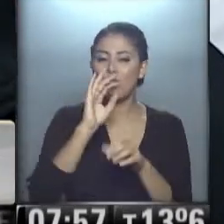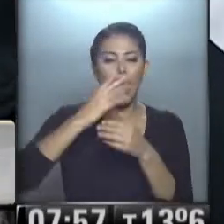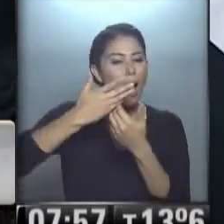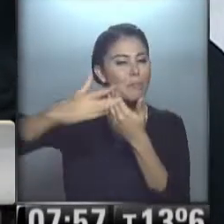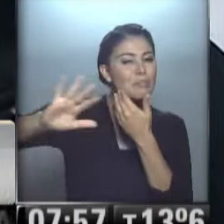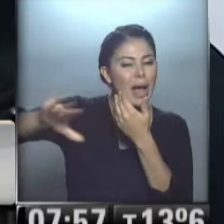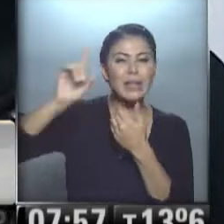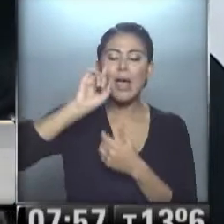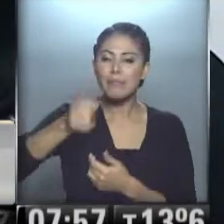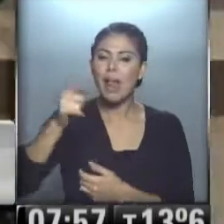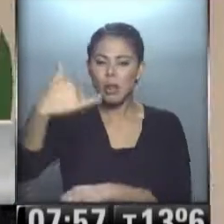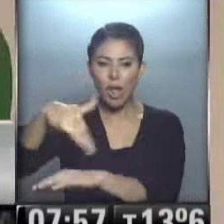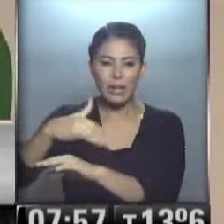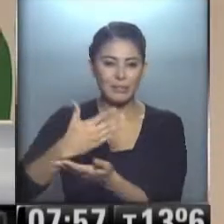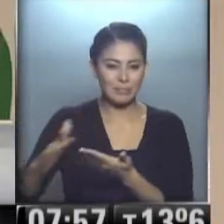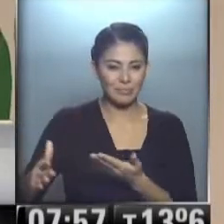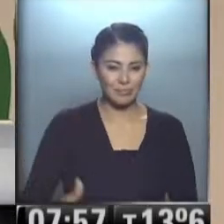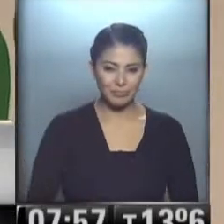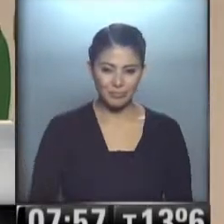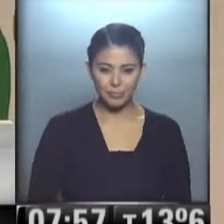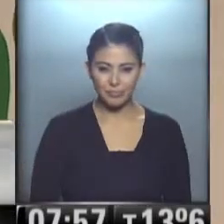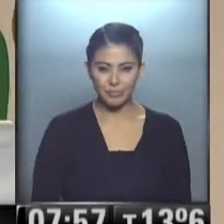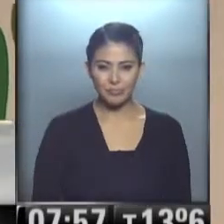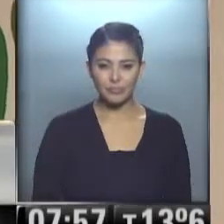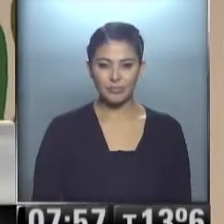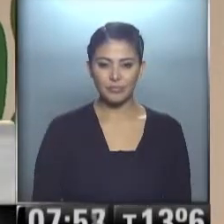de todos los peligros que hay hoy en la calle.